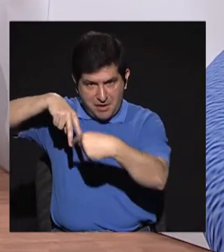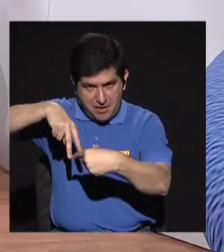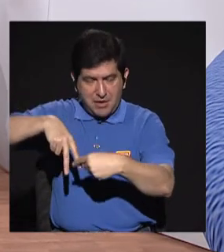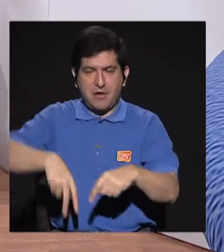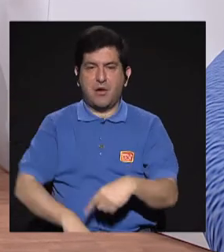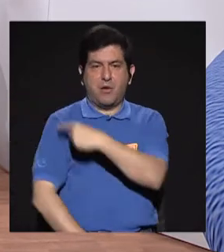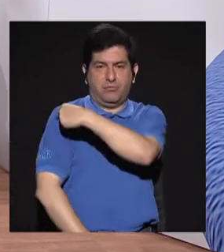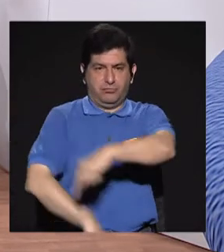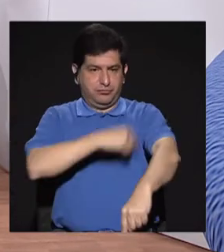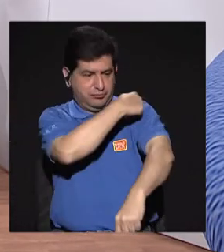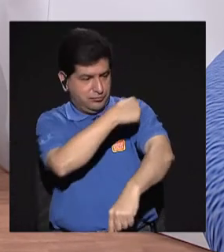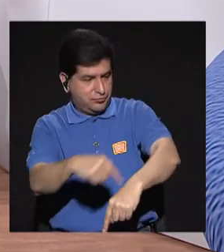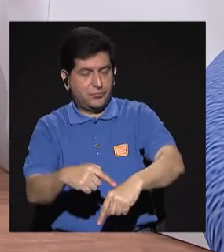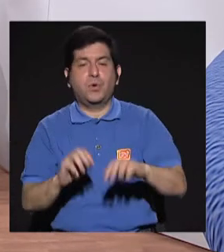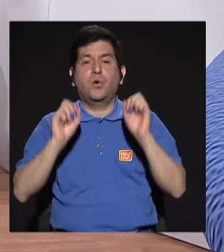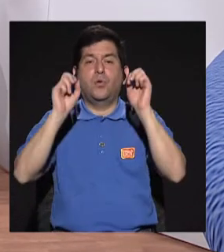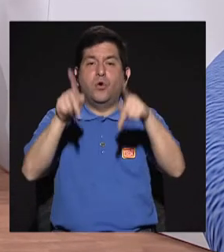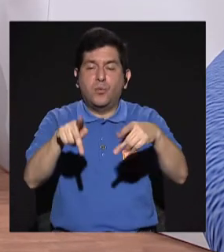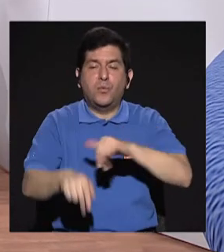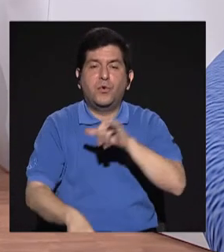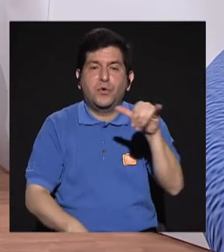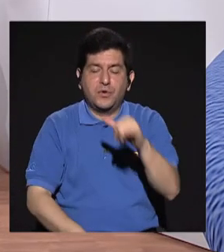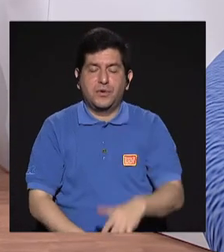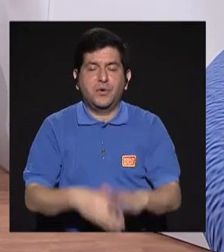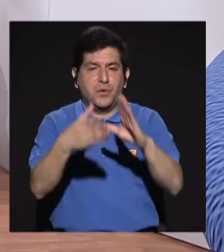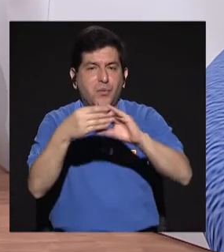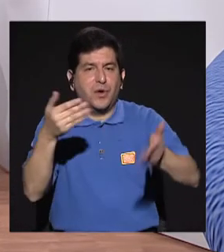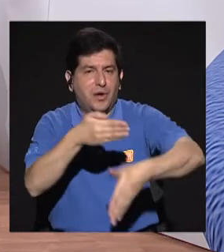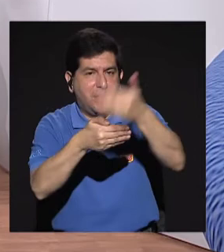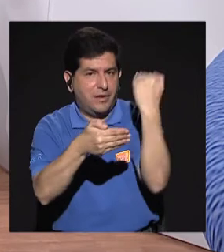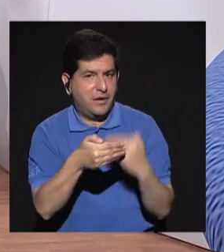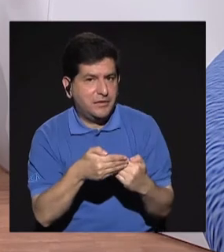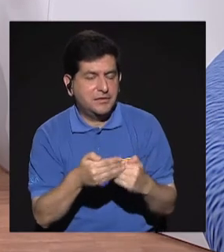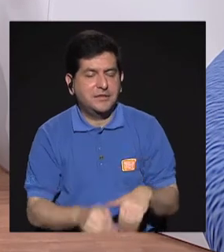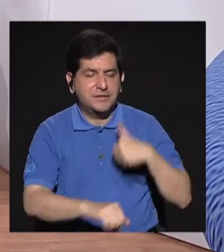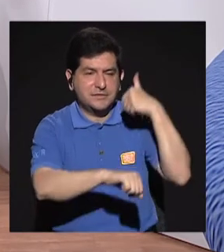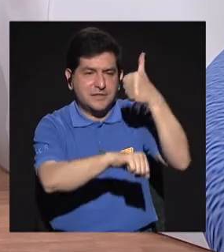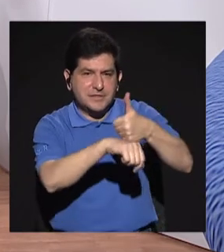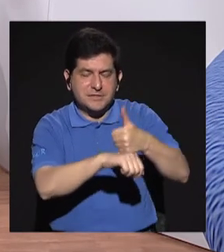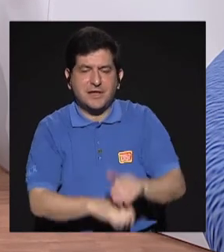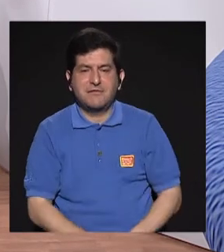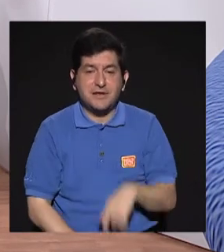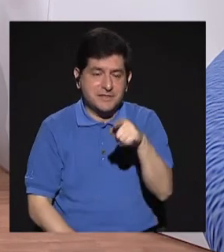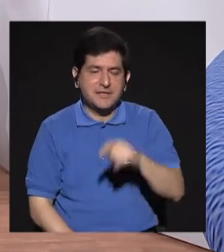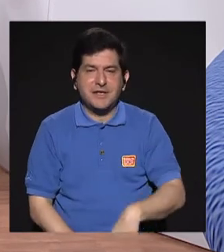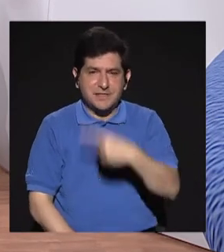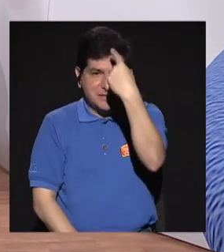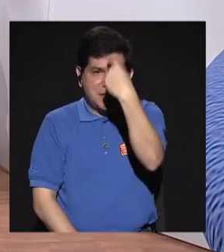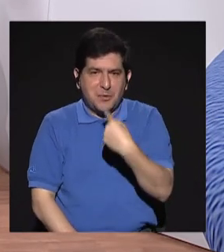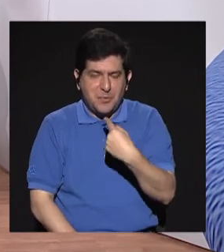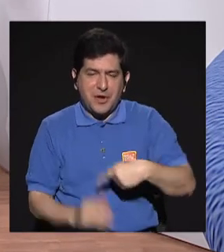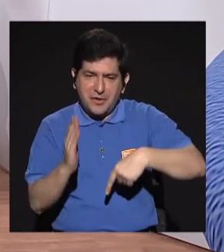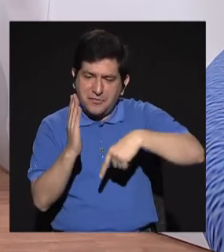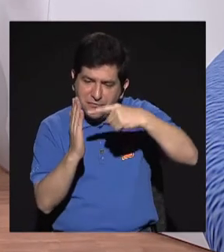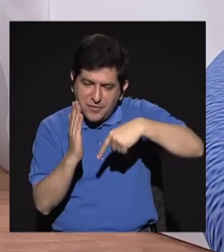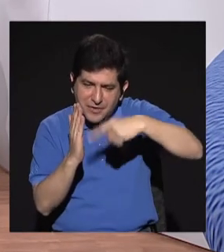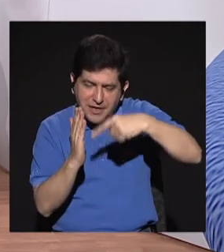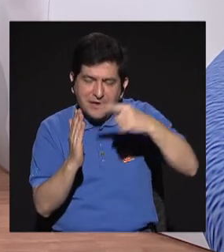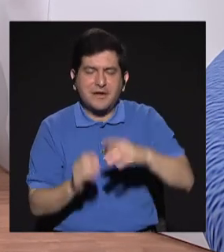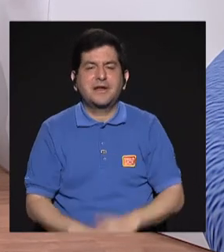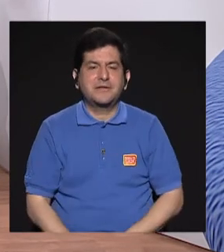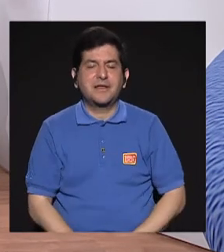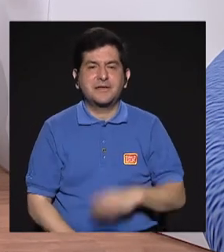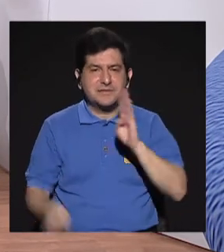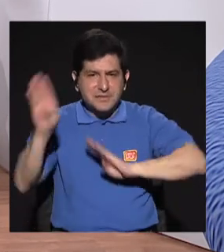inferiores y superiores porque eso nos va a permitir también como le comentaba antes definir el perfil biológico del individuo